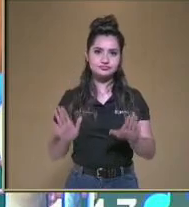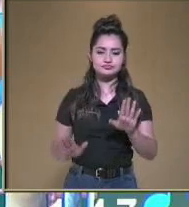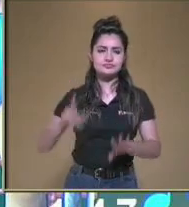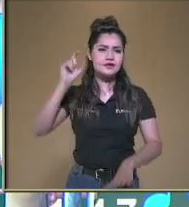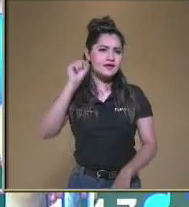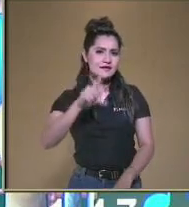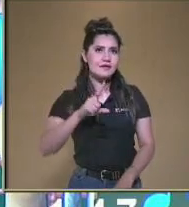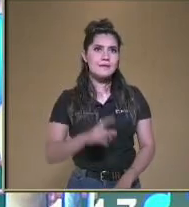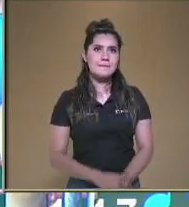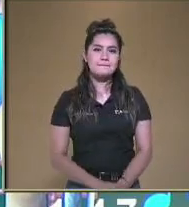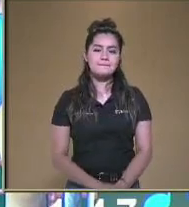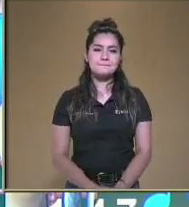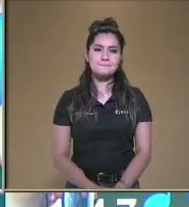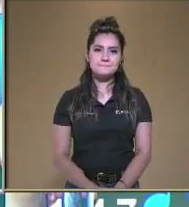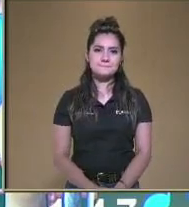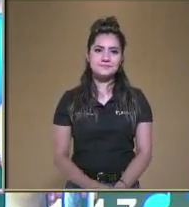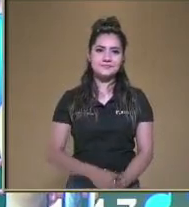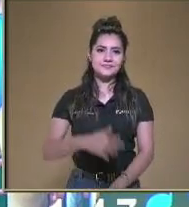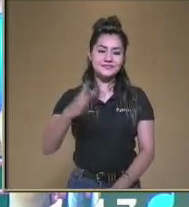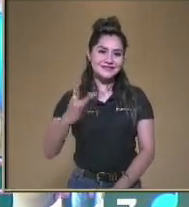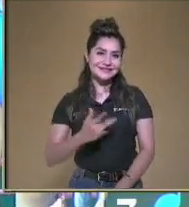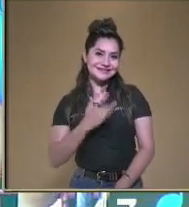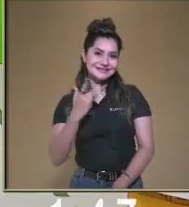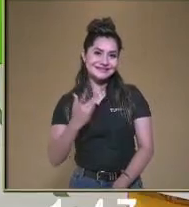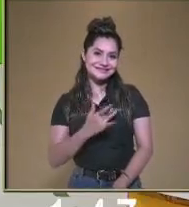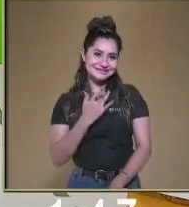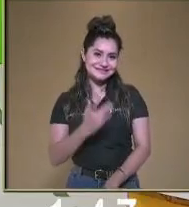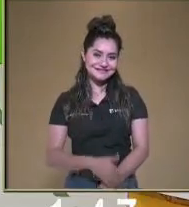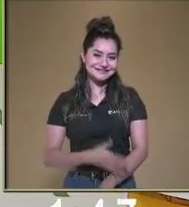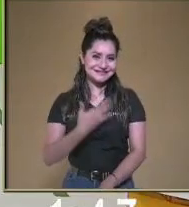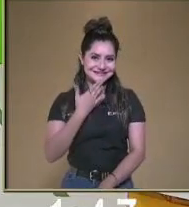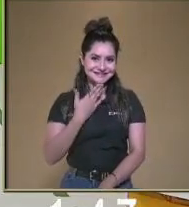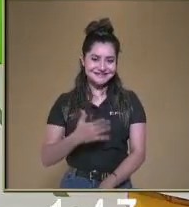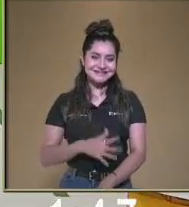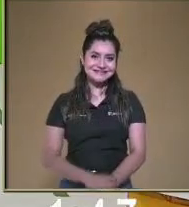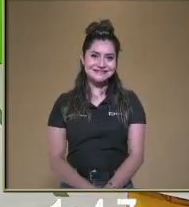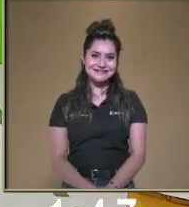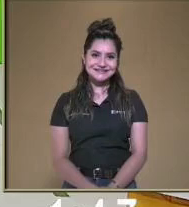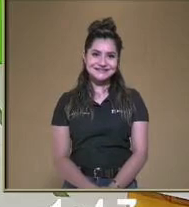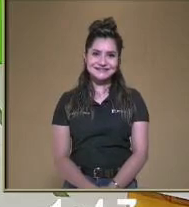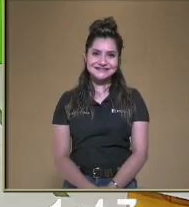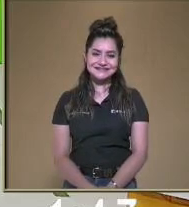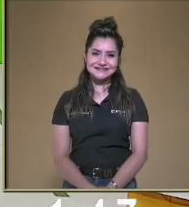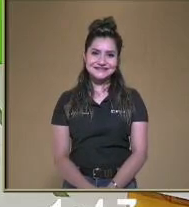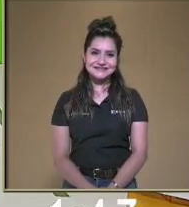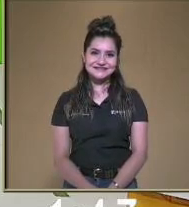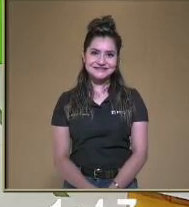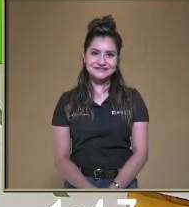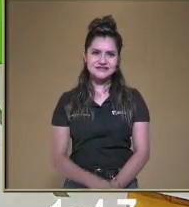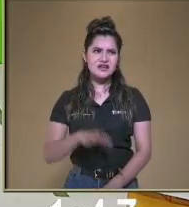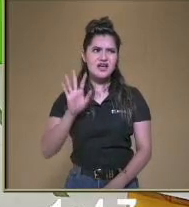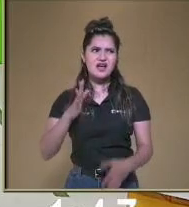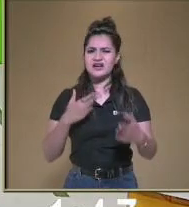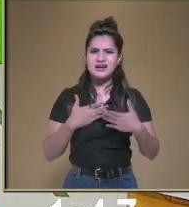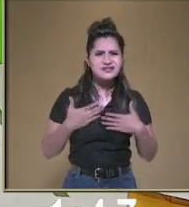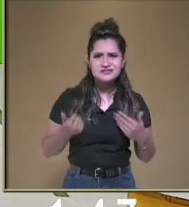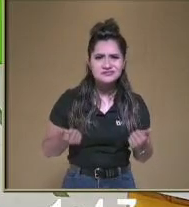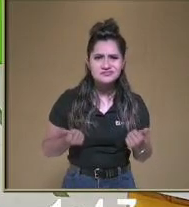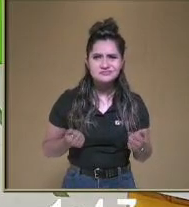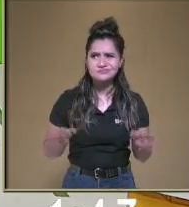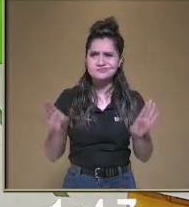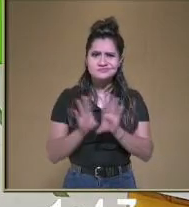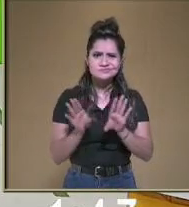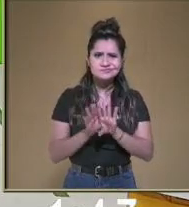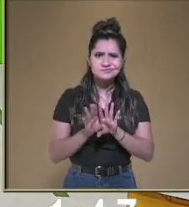dar muchas emociones. Ok, pero no entiendo. O sea, ¿cómo yo